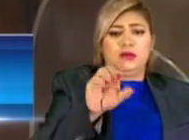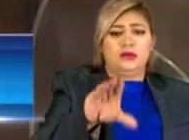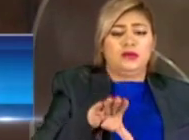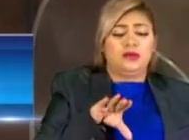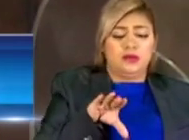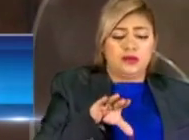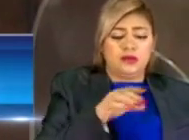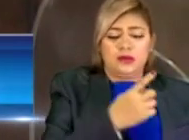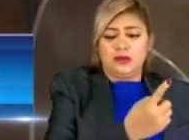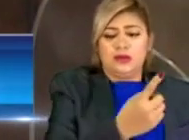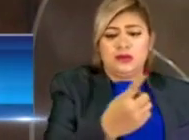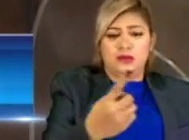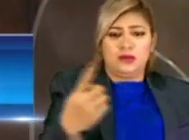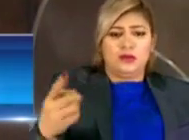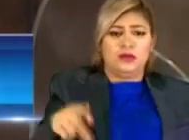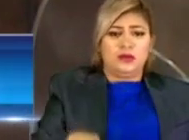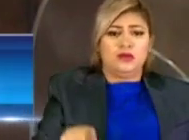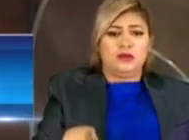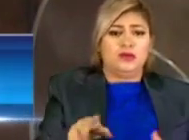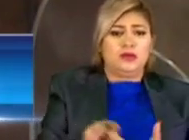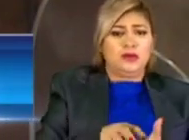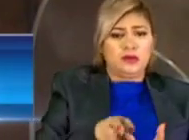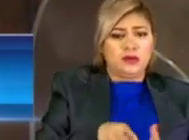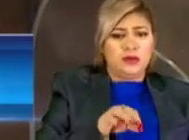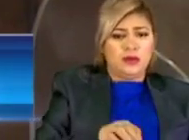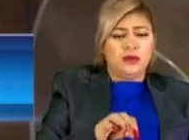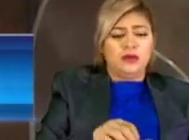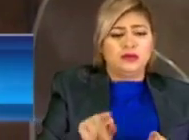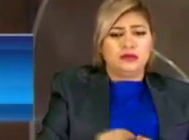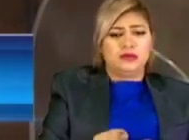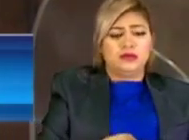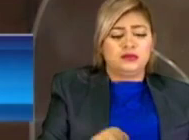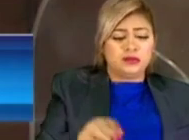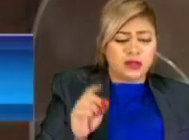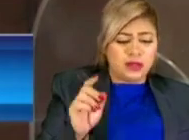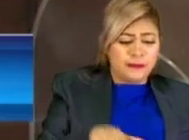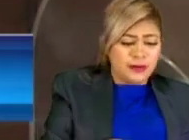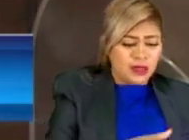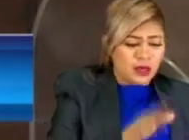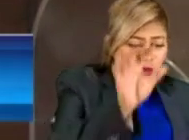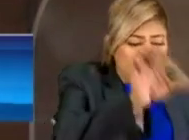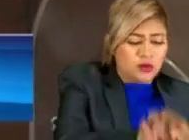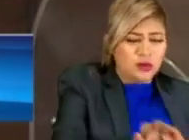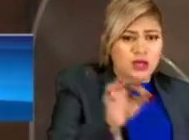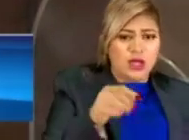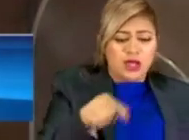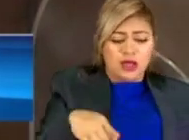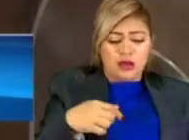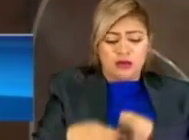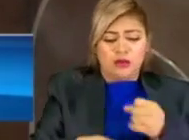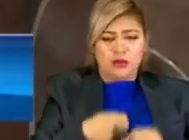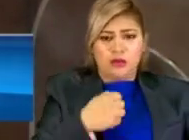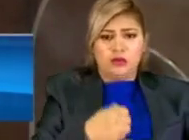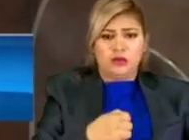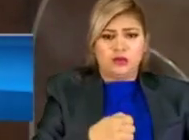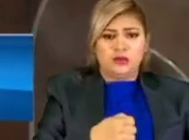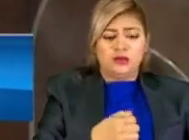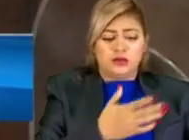productor y 50 mil por pescador artesanal, en el último semestre se